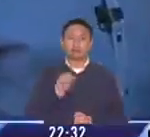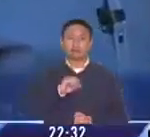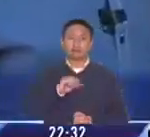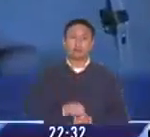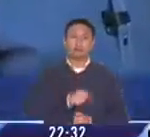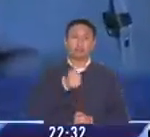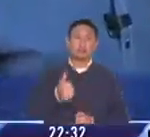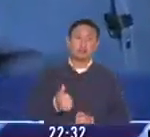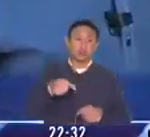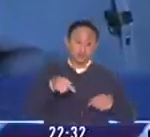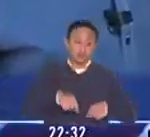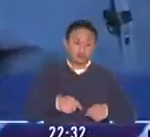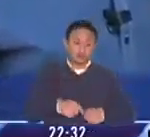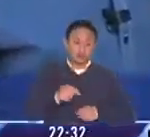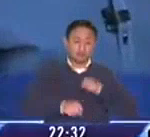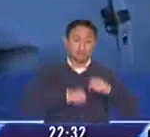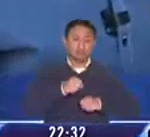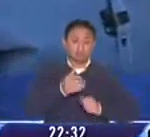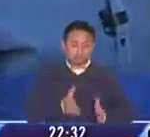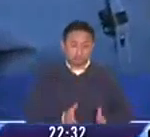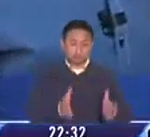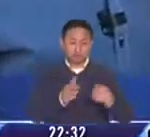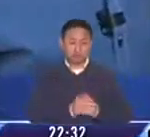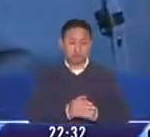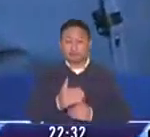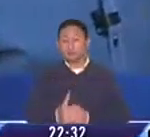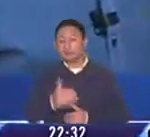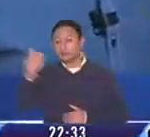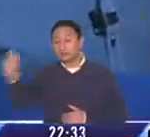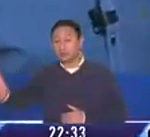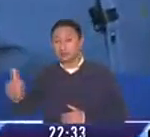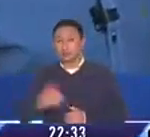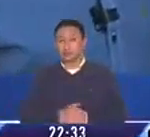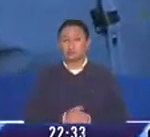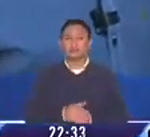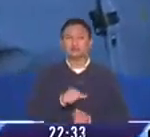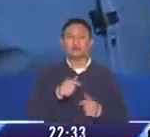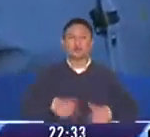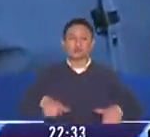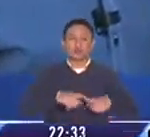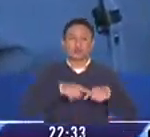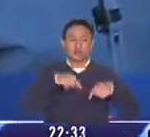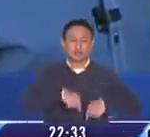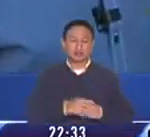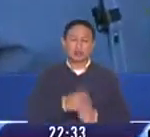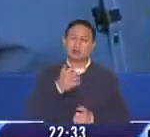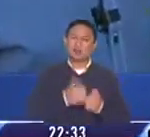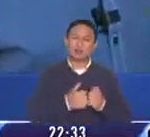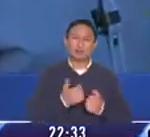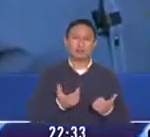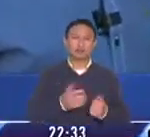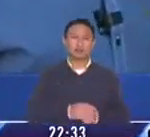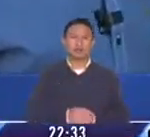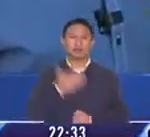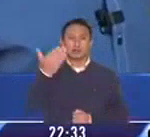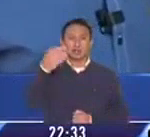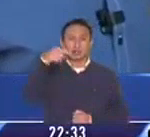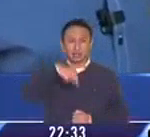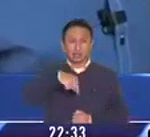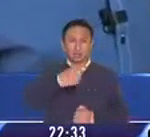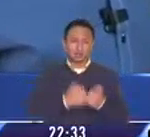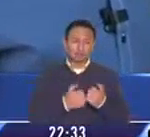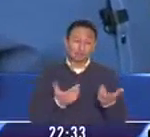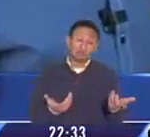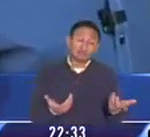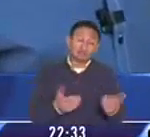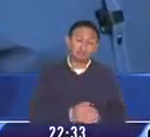manera tecnificar este ciclopaseo, ponerle al otro lado o en otro sitio, porque nos sentimos muy afectados, alcalde. Nos sentimos totalmente